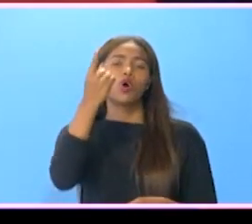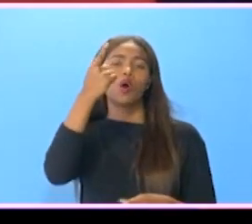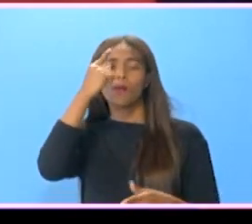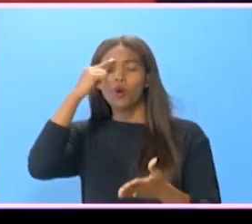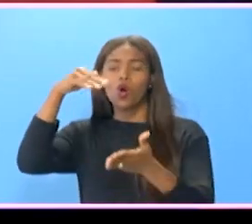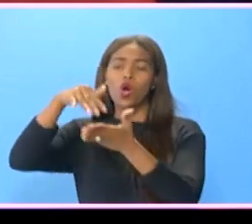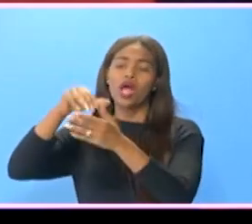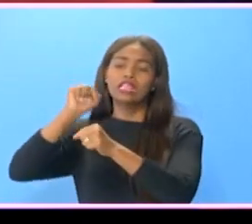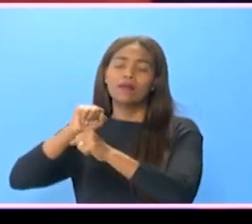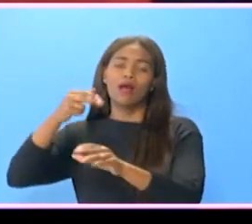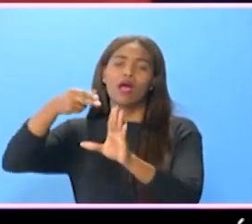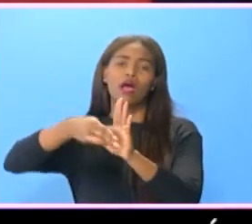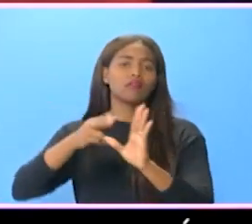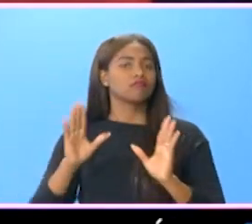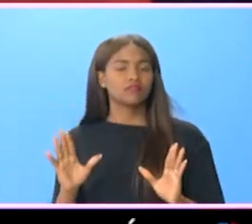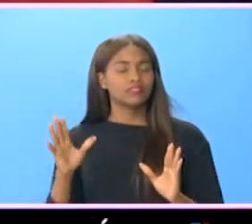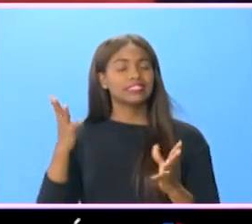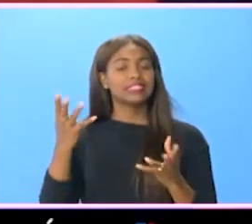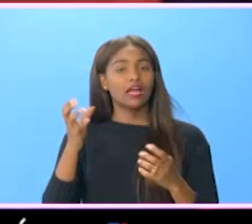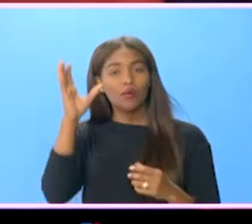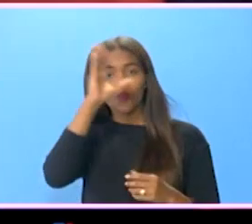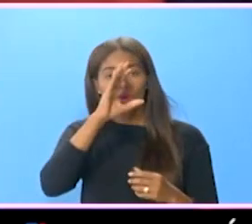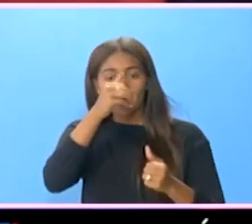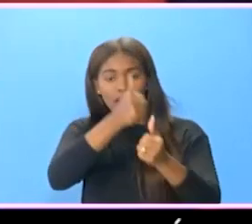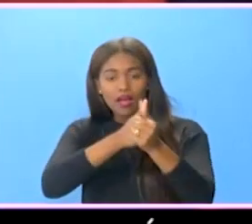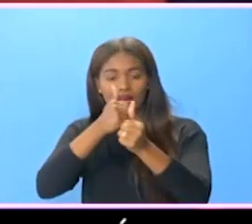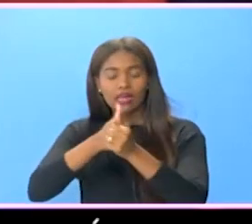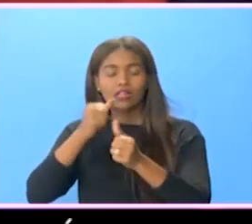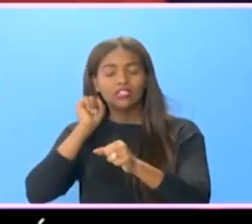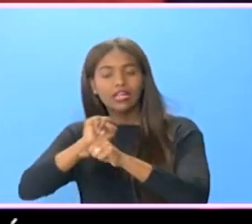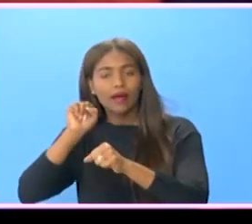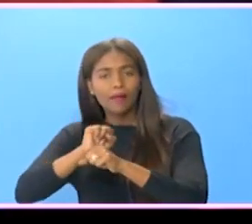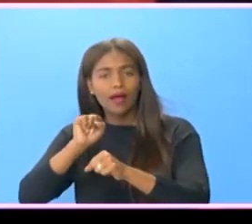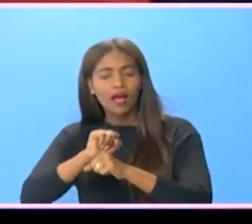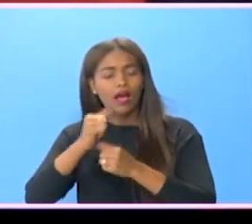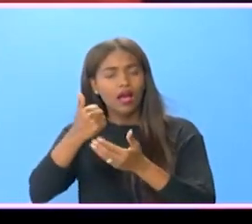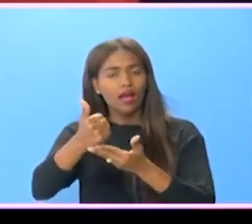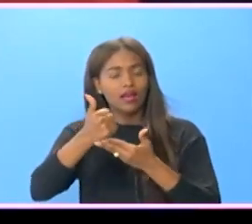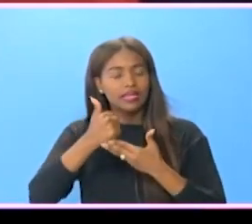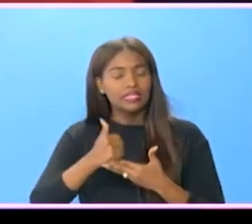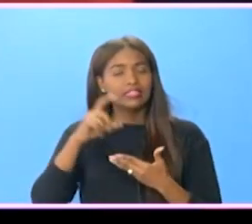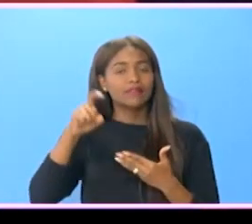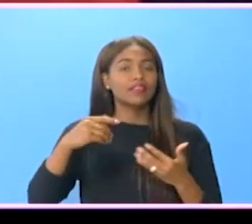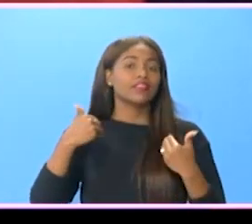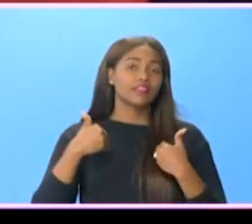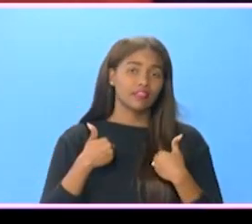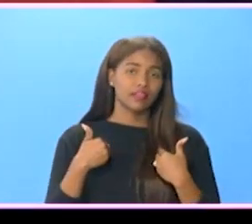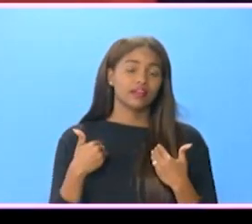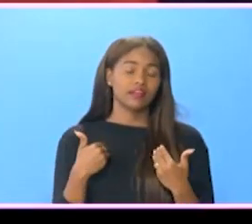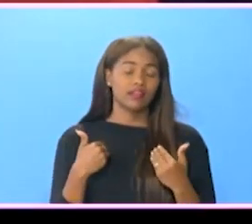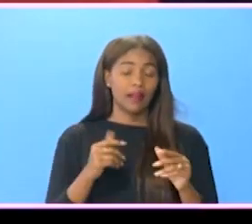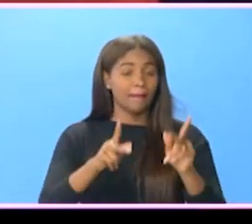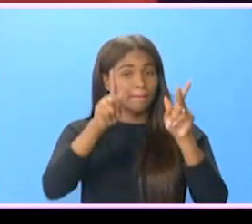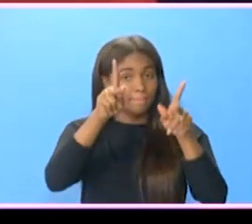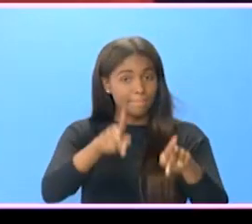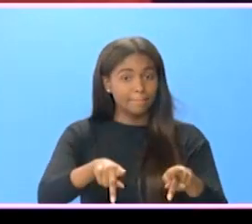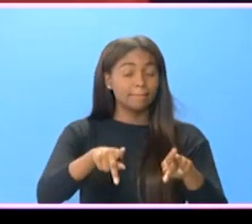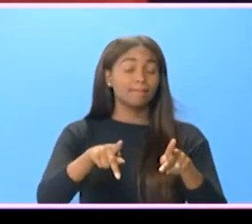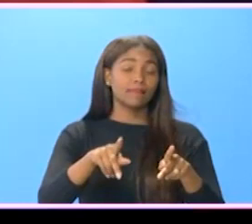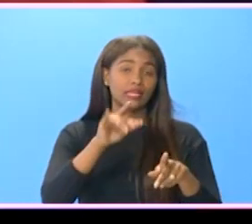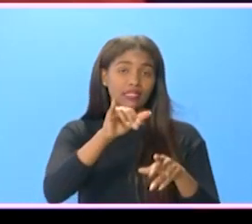sino que busquen dentro de ello esa vocación, esa sensibilidad que debe tener un ser humano que